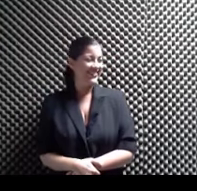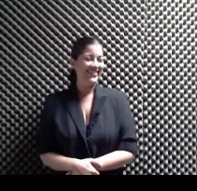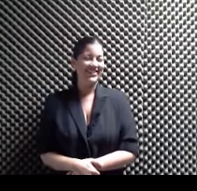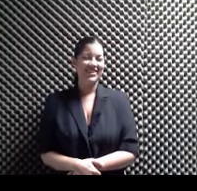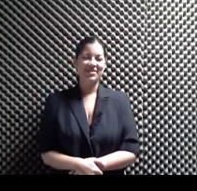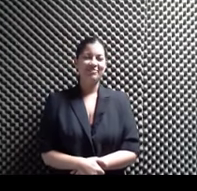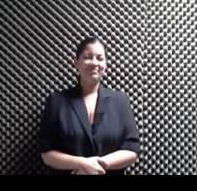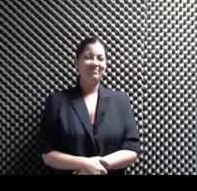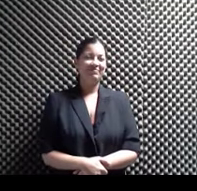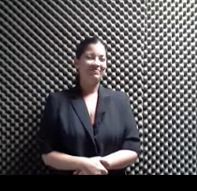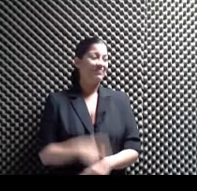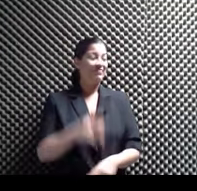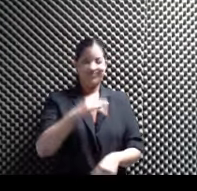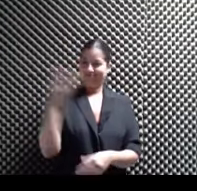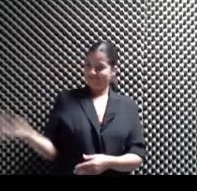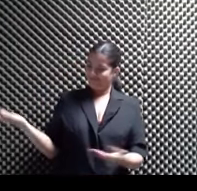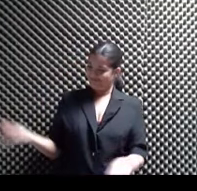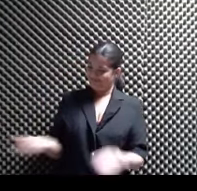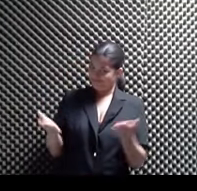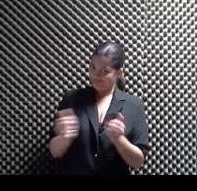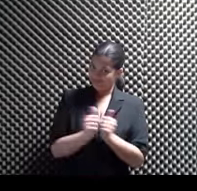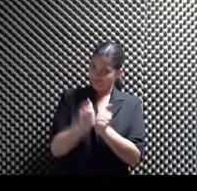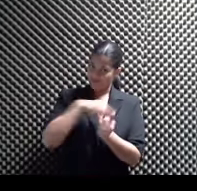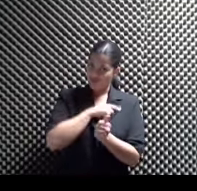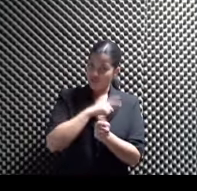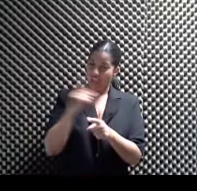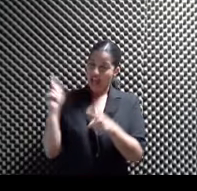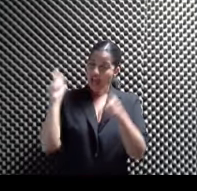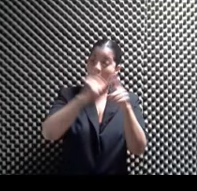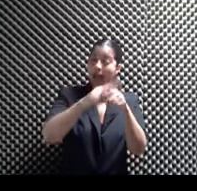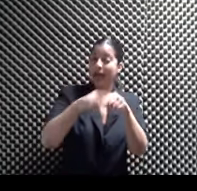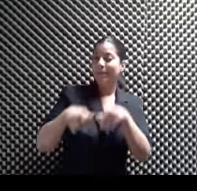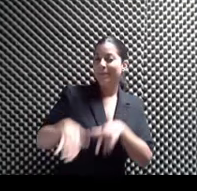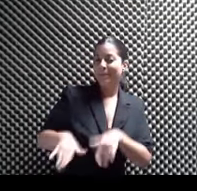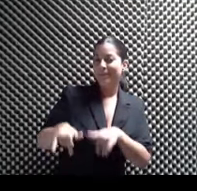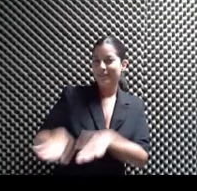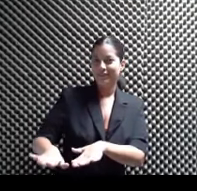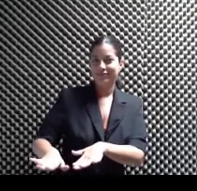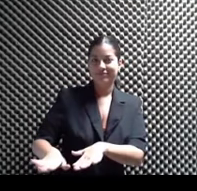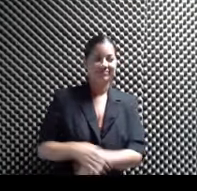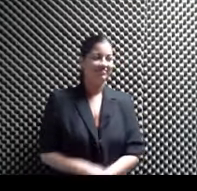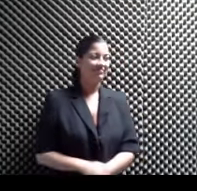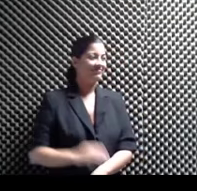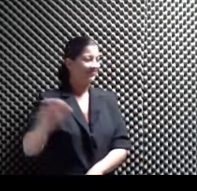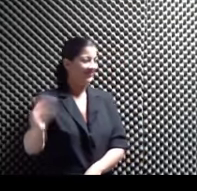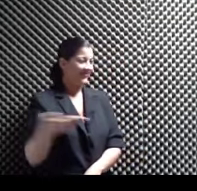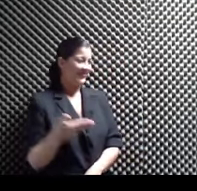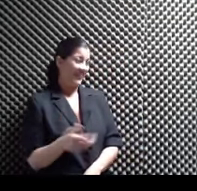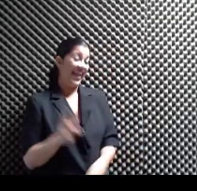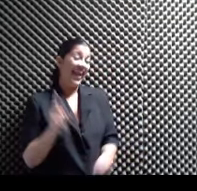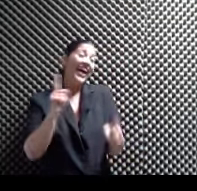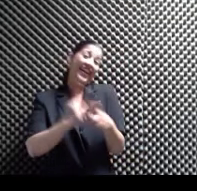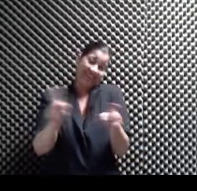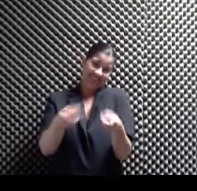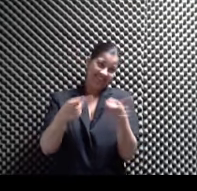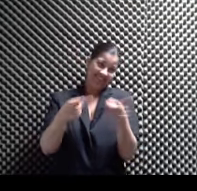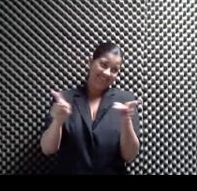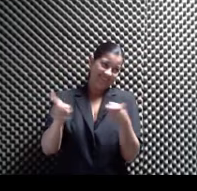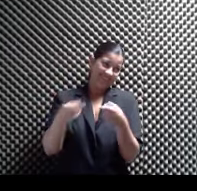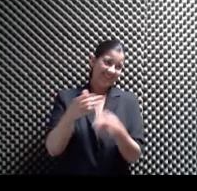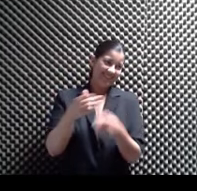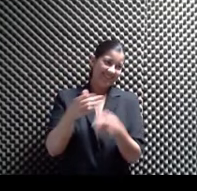Que ella está aquí Con nosotros Hasta marzo Pues bienvenida Hasta que ella cumple Si no se queda Aquí la gente se juzgue